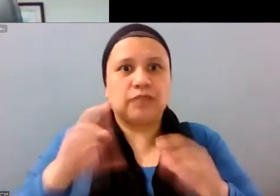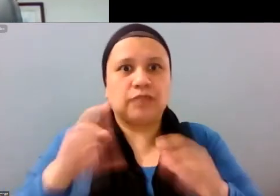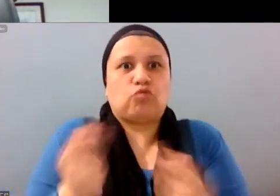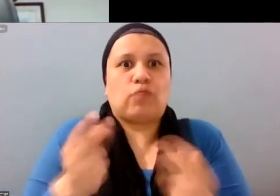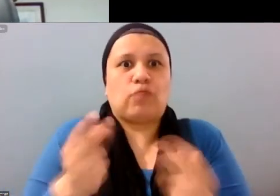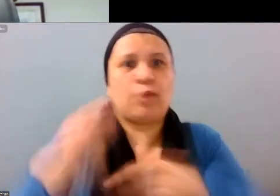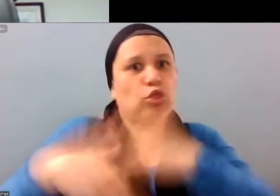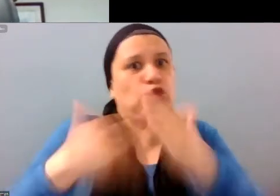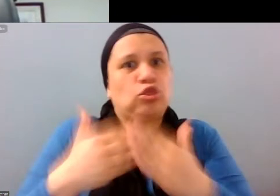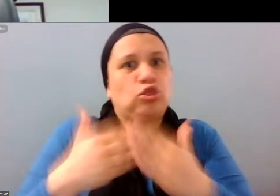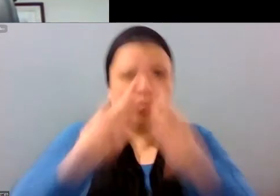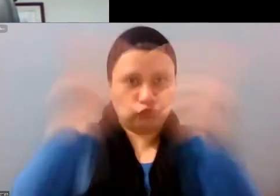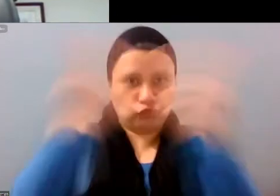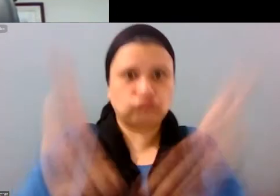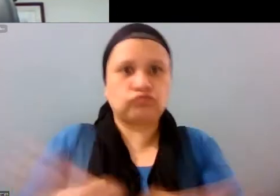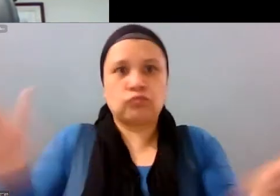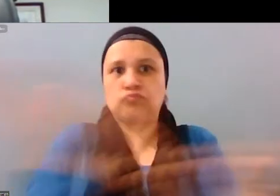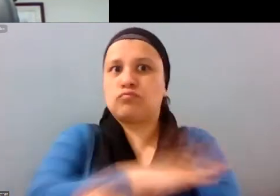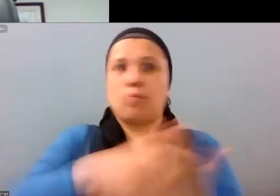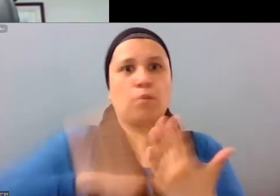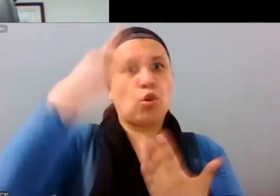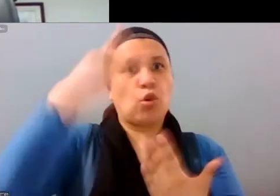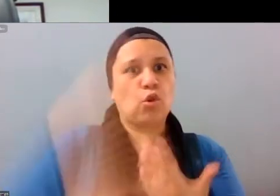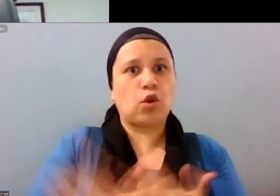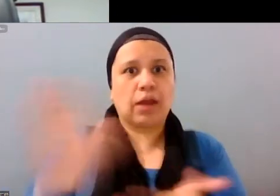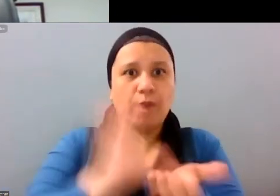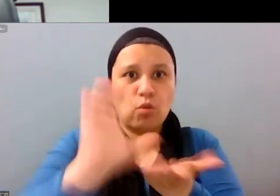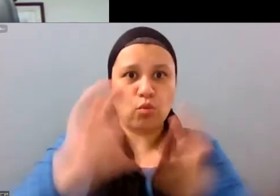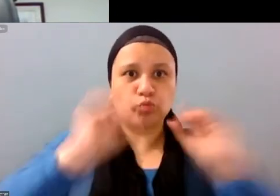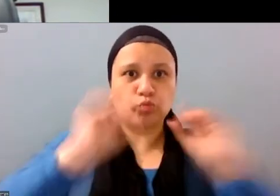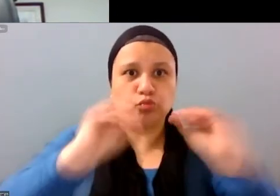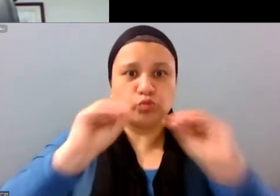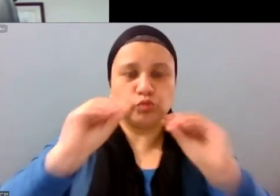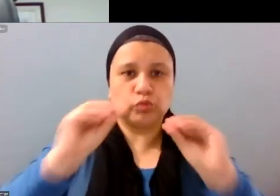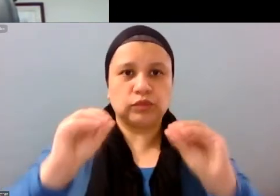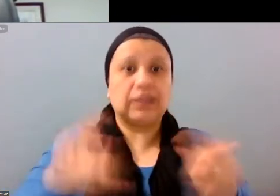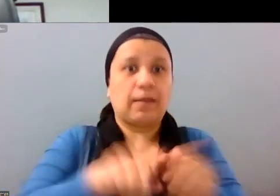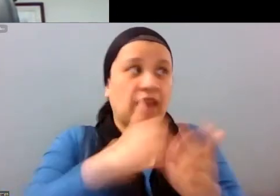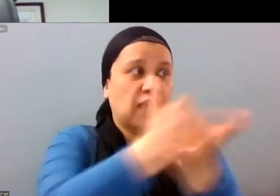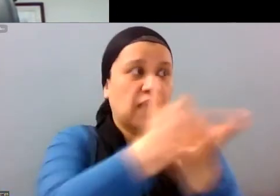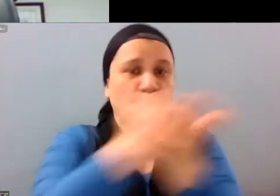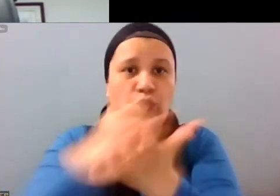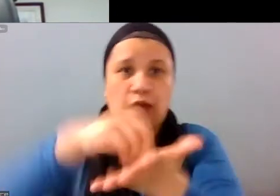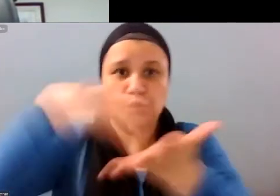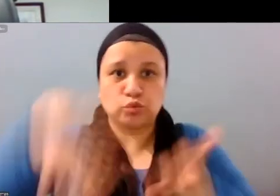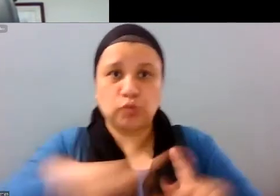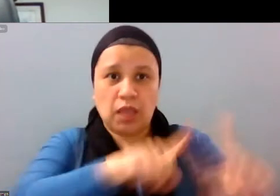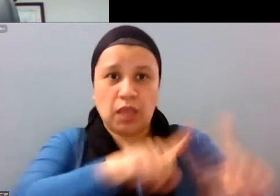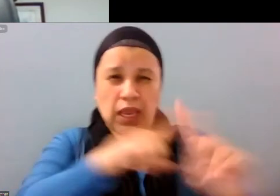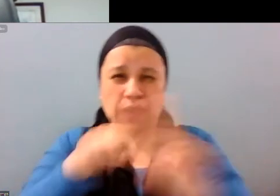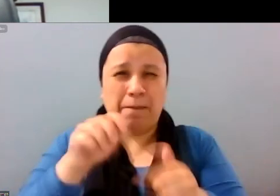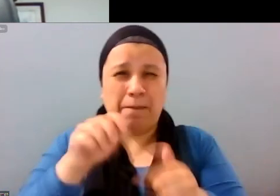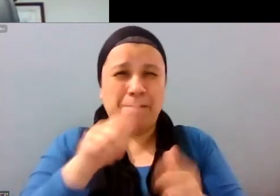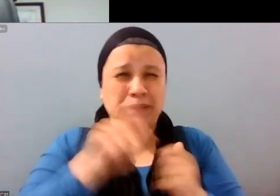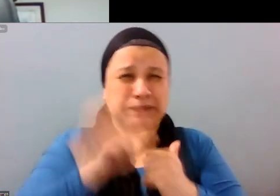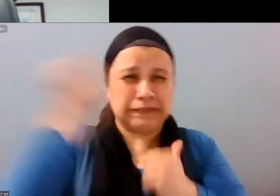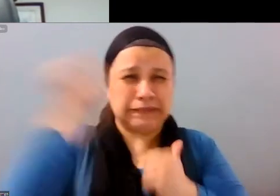en la virtualidad tratar de ayudarle de diferentes maneras a nuestras poblaciones estudiantiles más excluidas más vulnerables